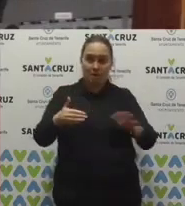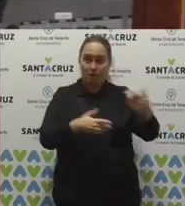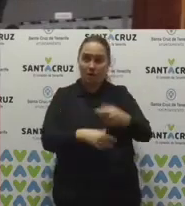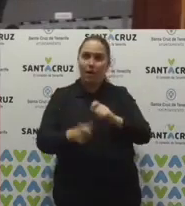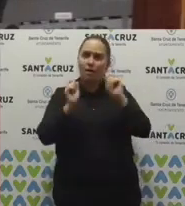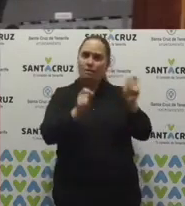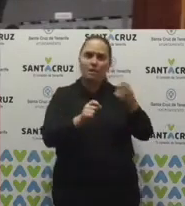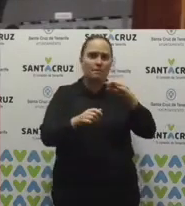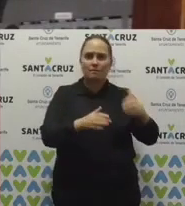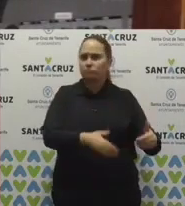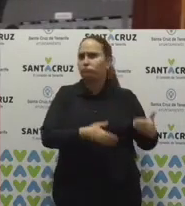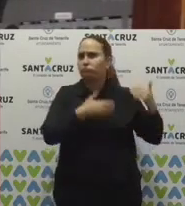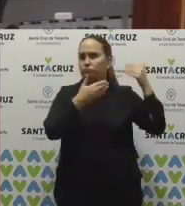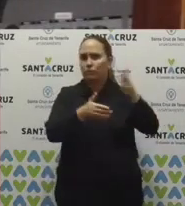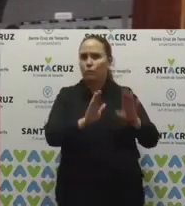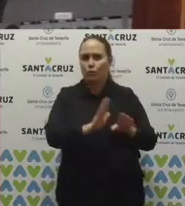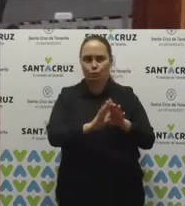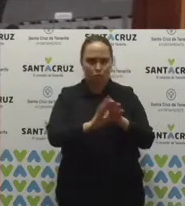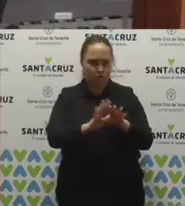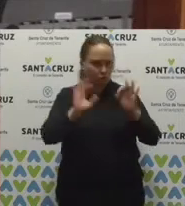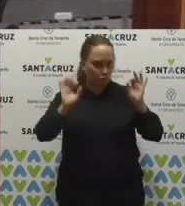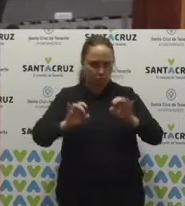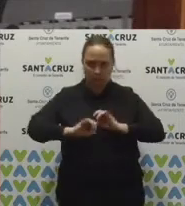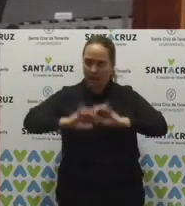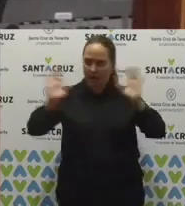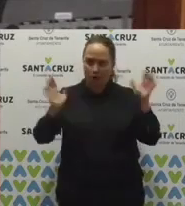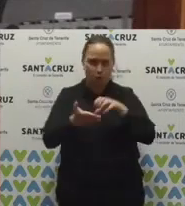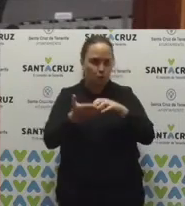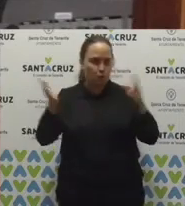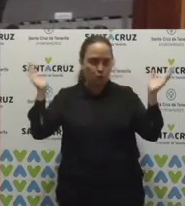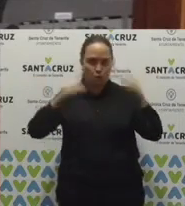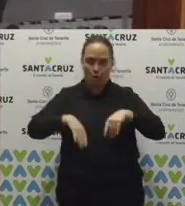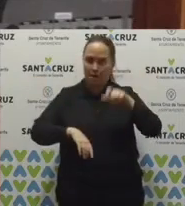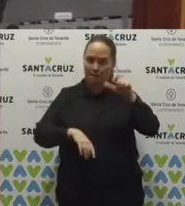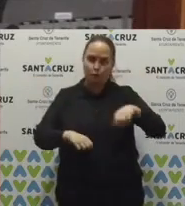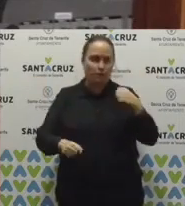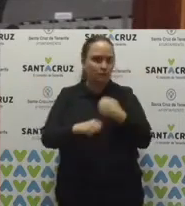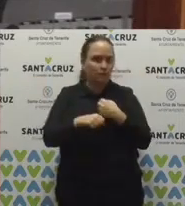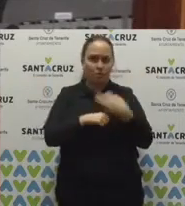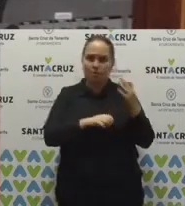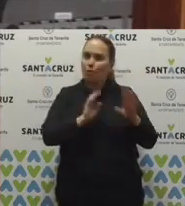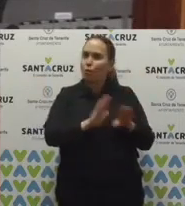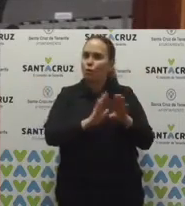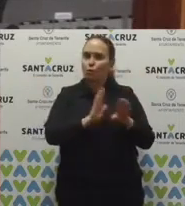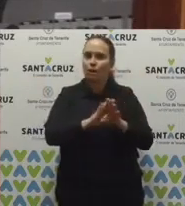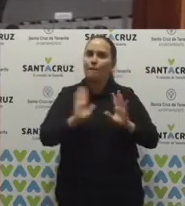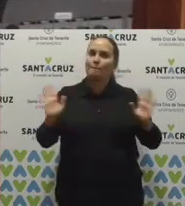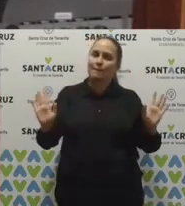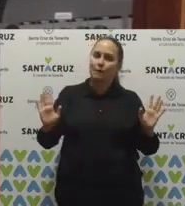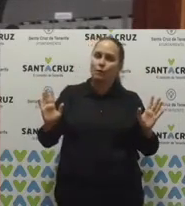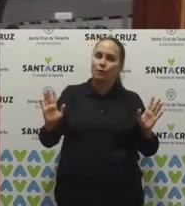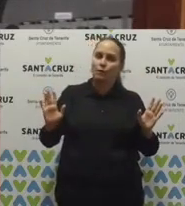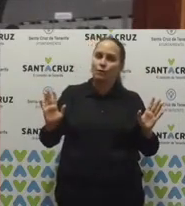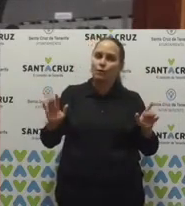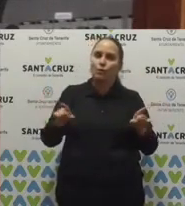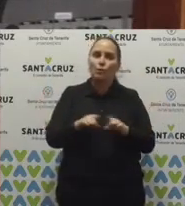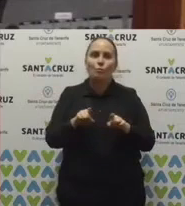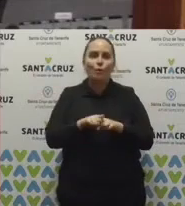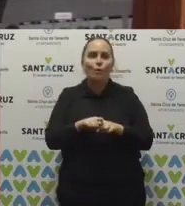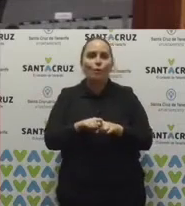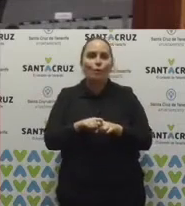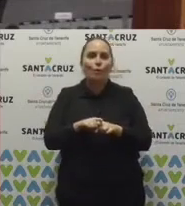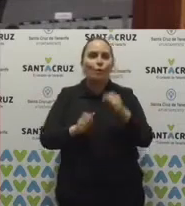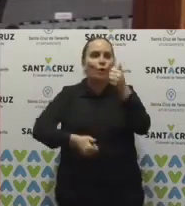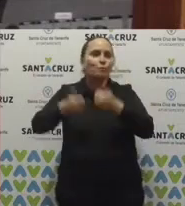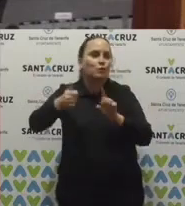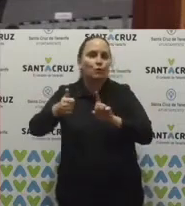subrogarse en ellos eso por supuesto es un derecho de los trabajadores y que mantenemos pero no del acceso por la puerta de atrás a la función